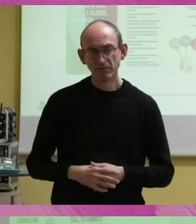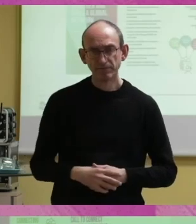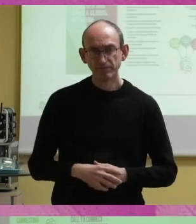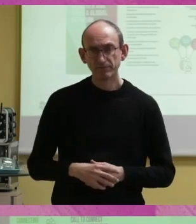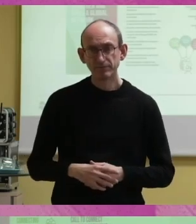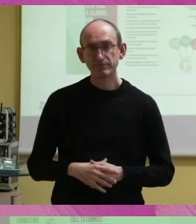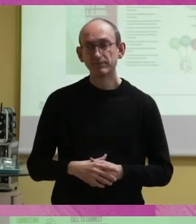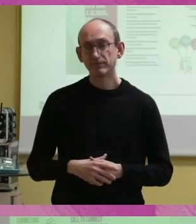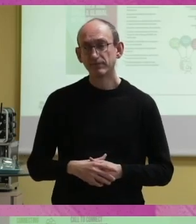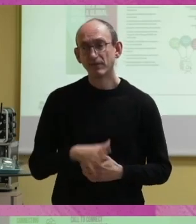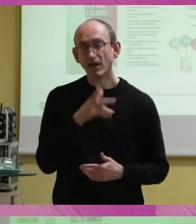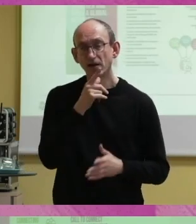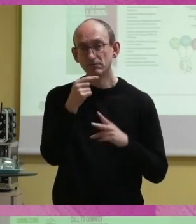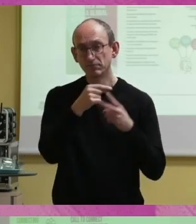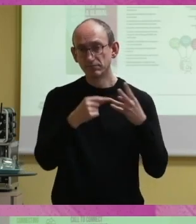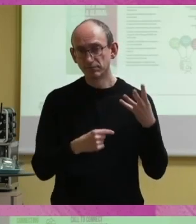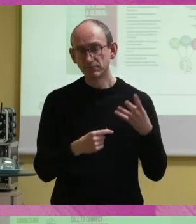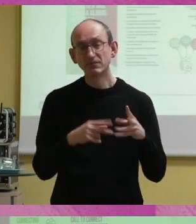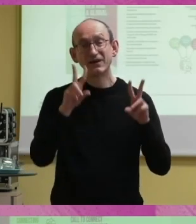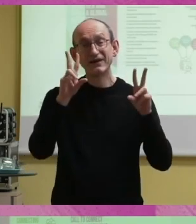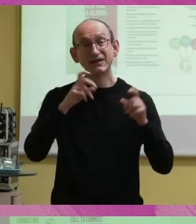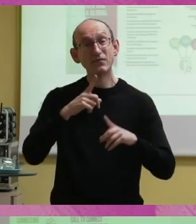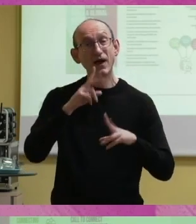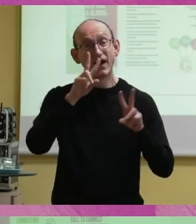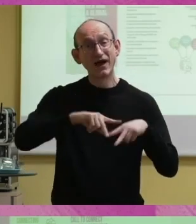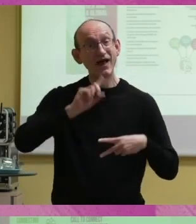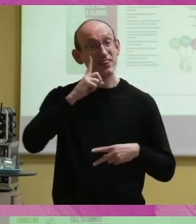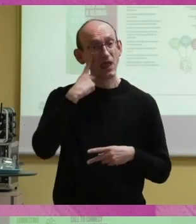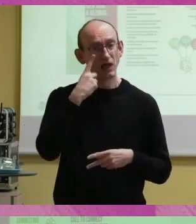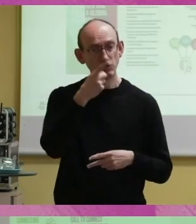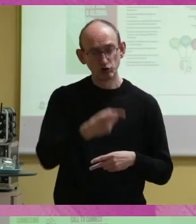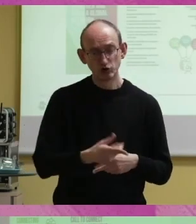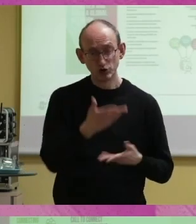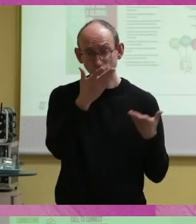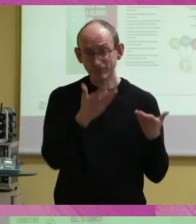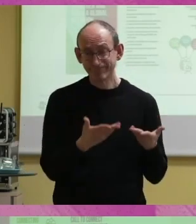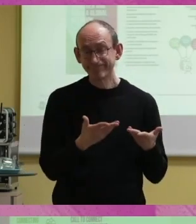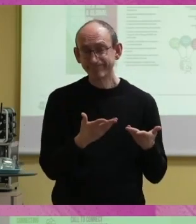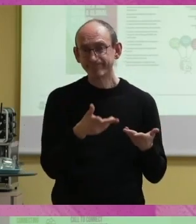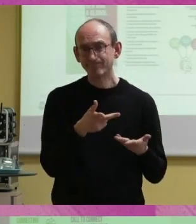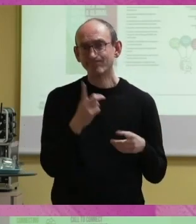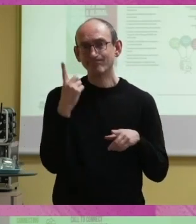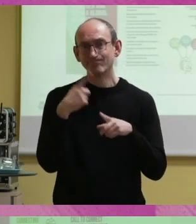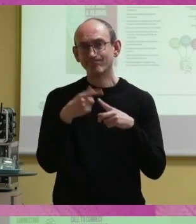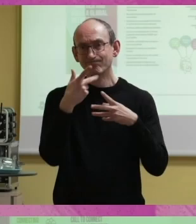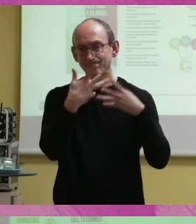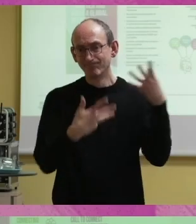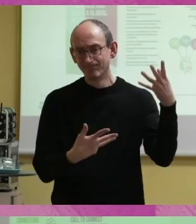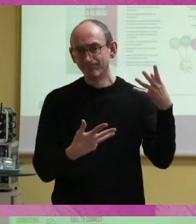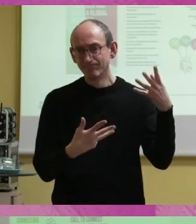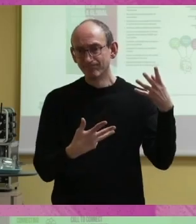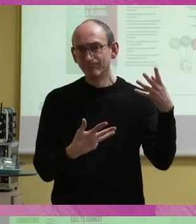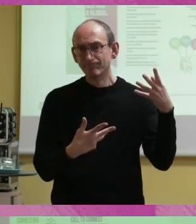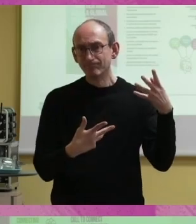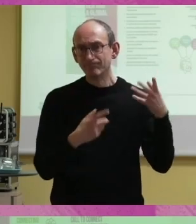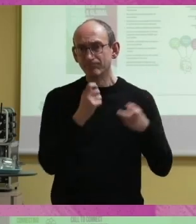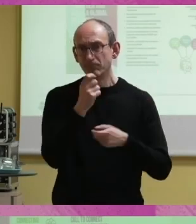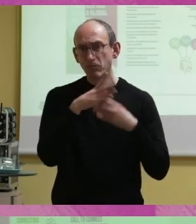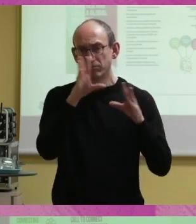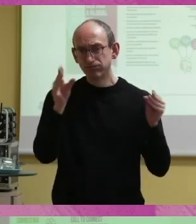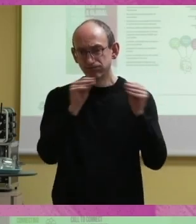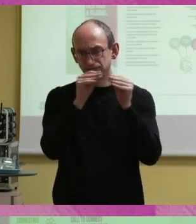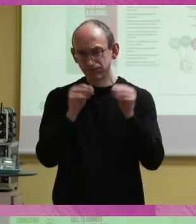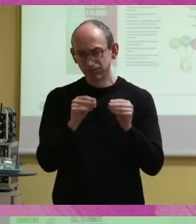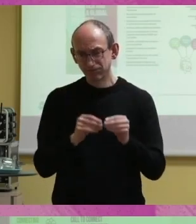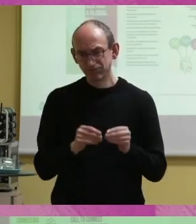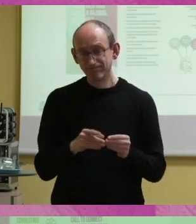Vamos a dividir un poquito estos puntos. A nivel de diagnóstico, yo creo que hay varias cosas que se están aunando a día de hoy y